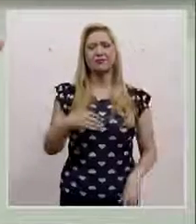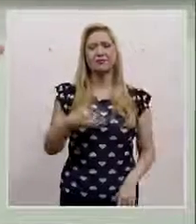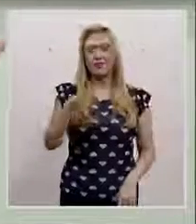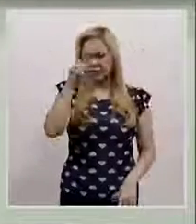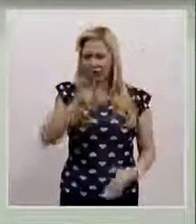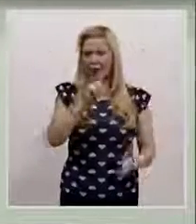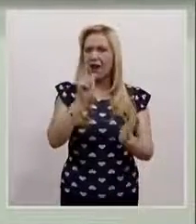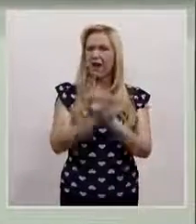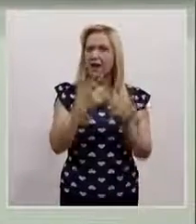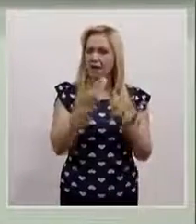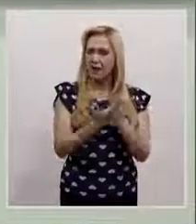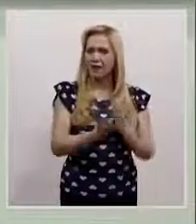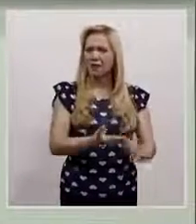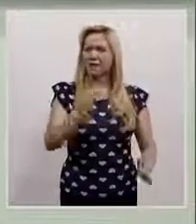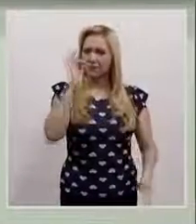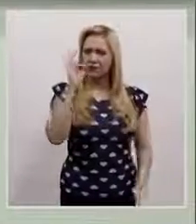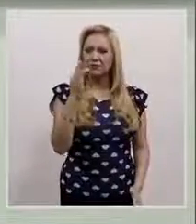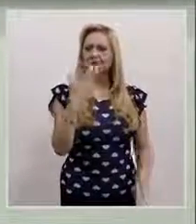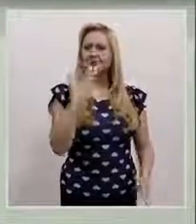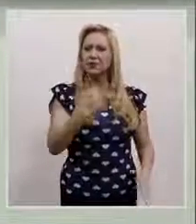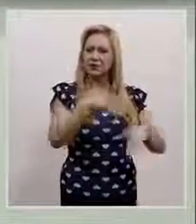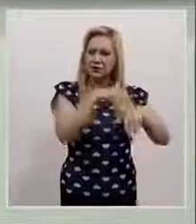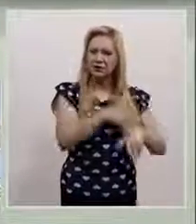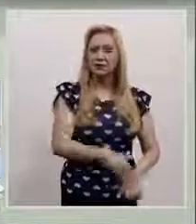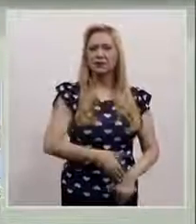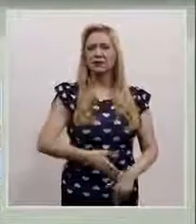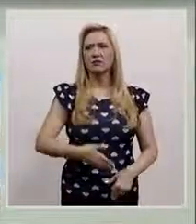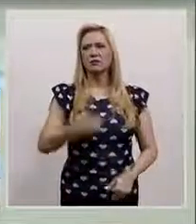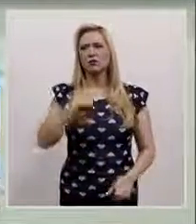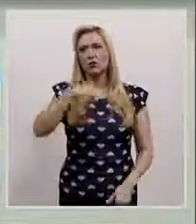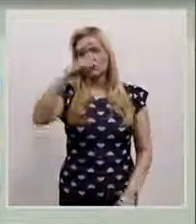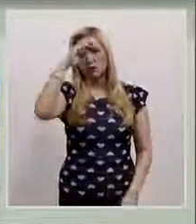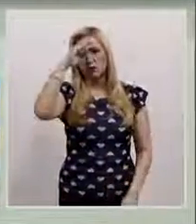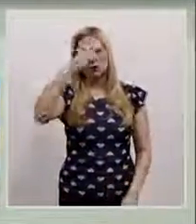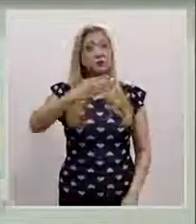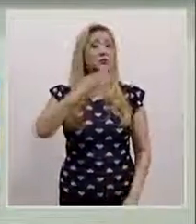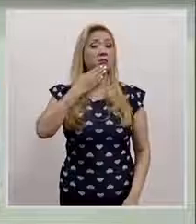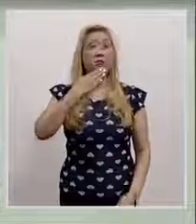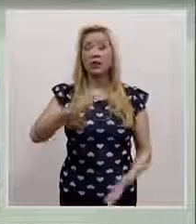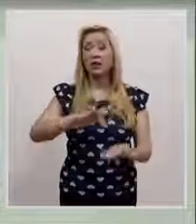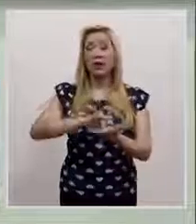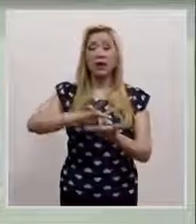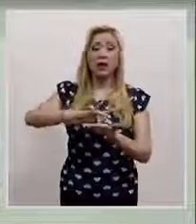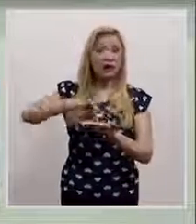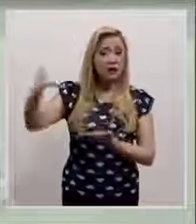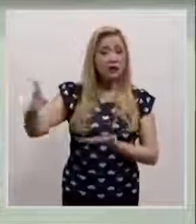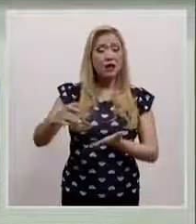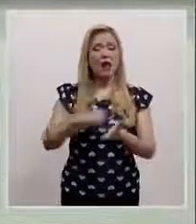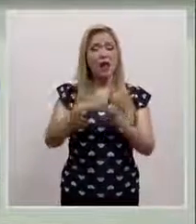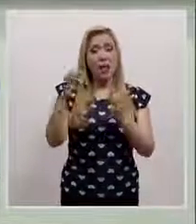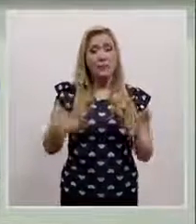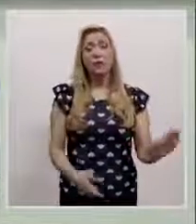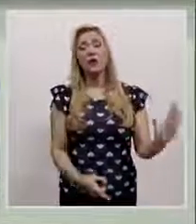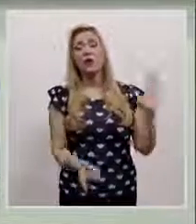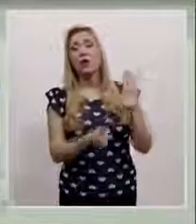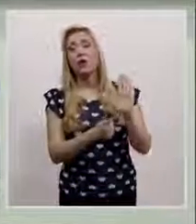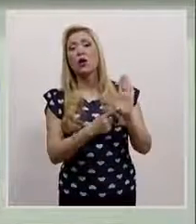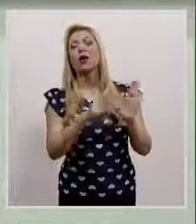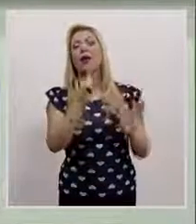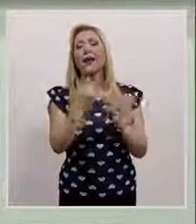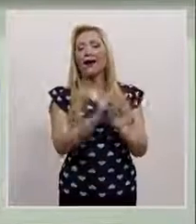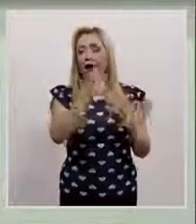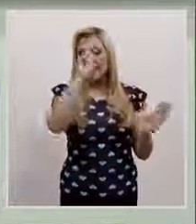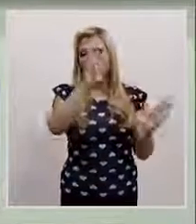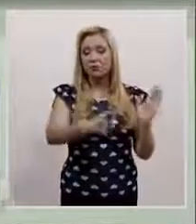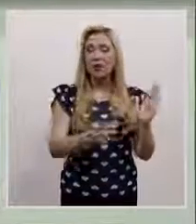respecto al tema de la resolución de la corte me parece un muy buen precedente para el estado de derecho no